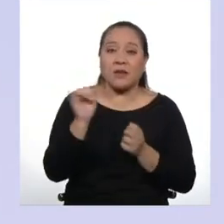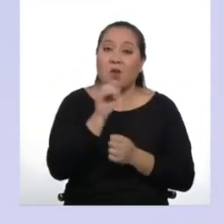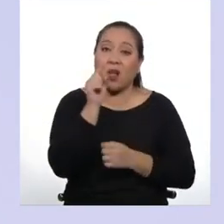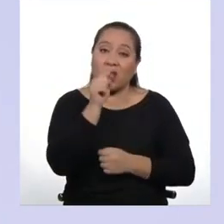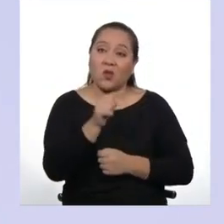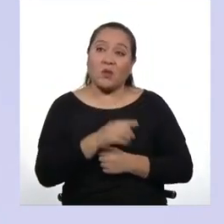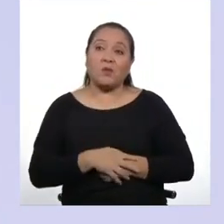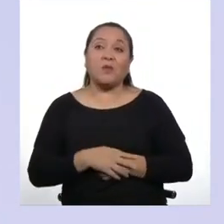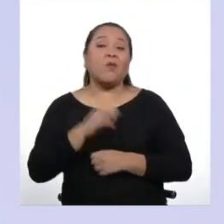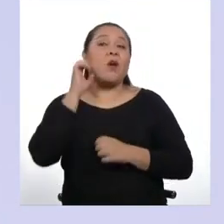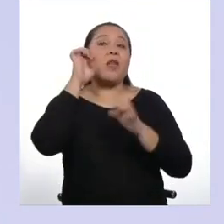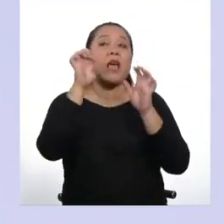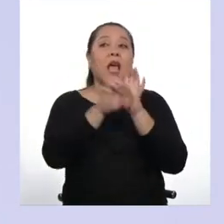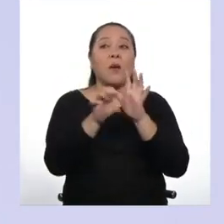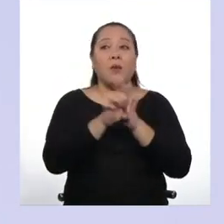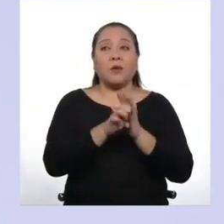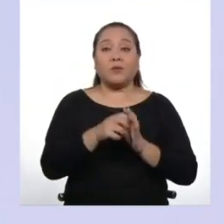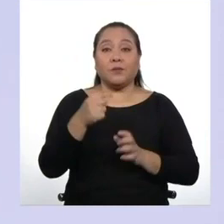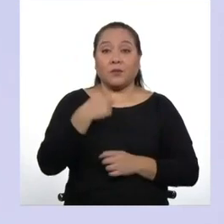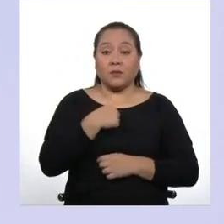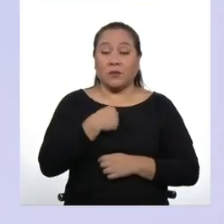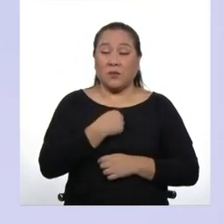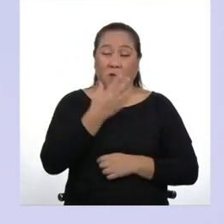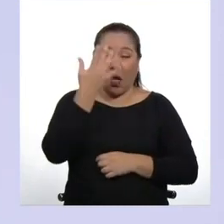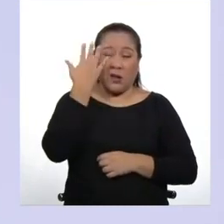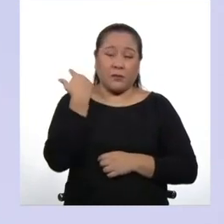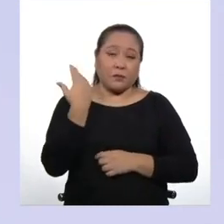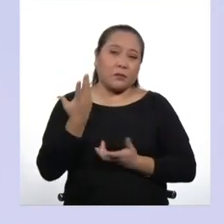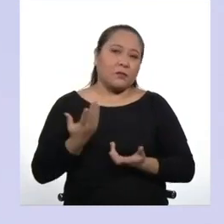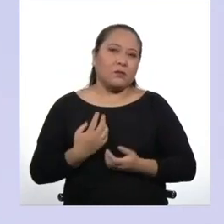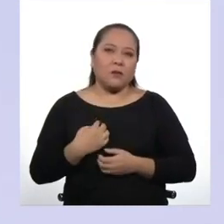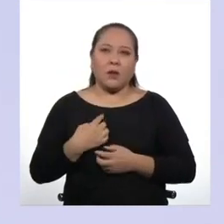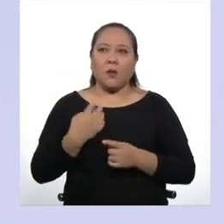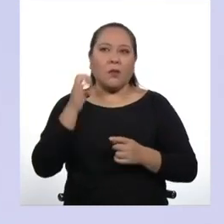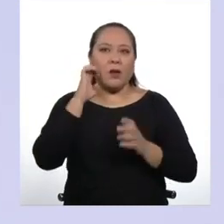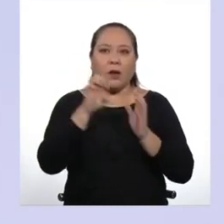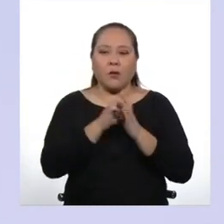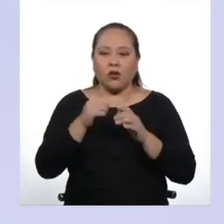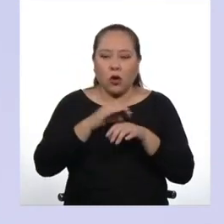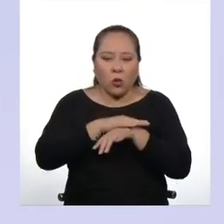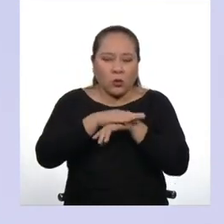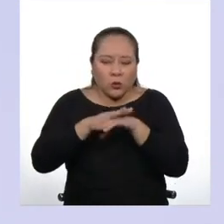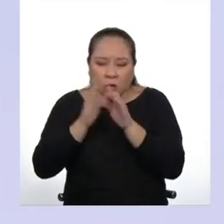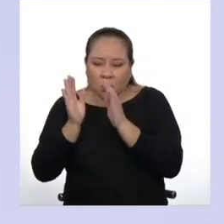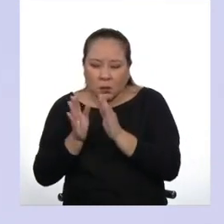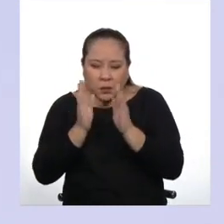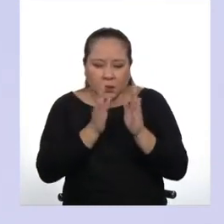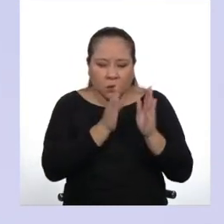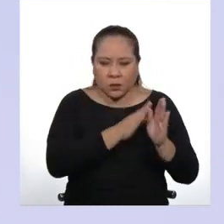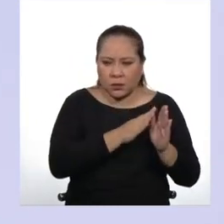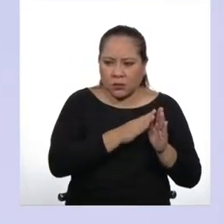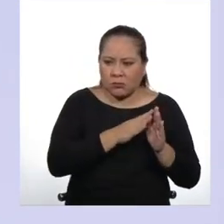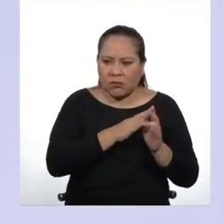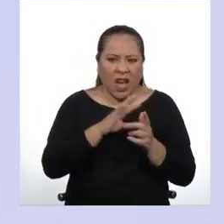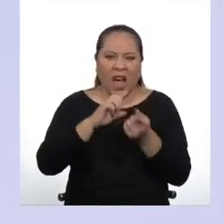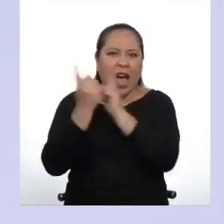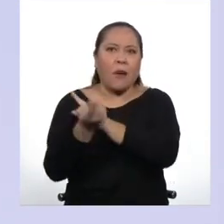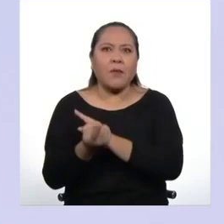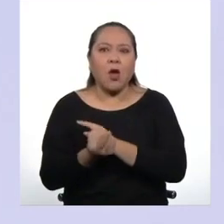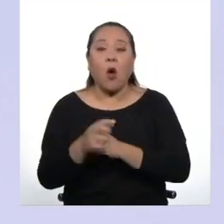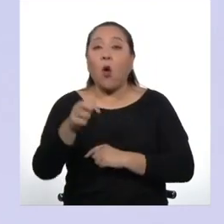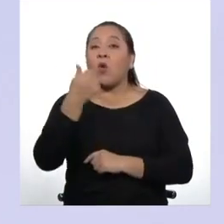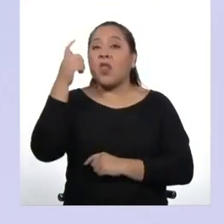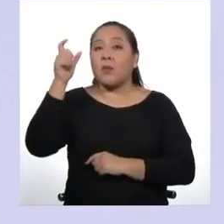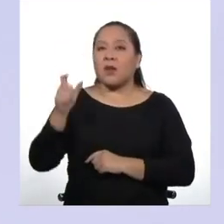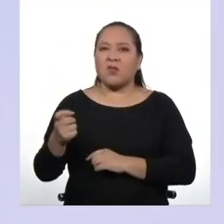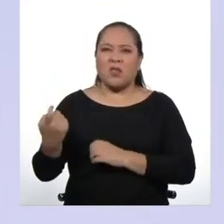tú. Por ejemplo, cuando me ha pasado algo que va en contra de mis planes. Cuando he sentido a alguien que me trata